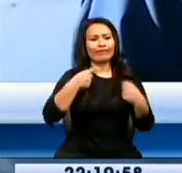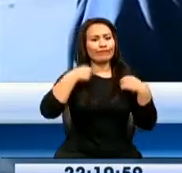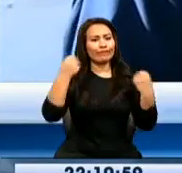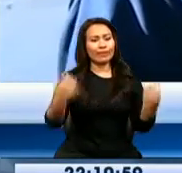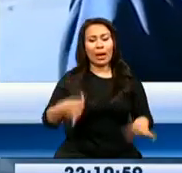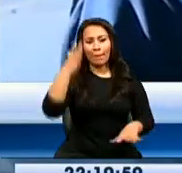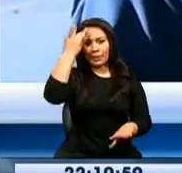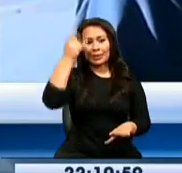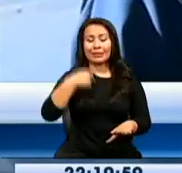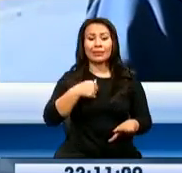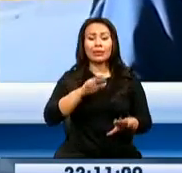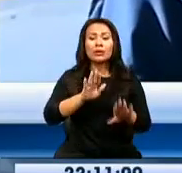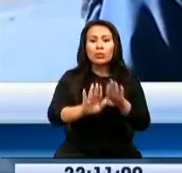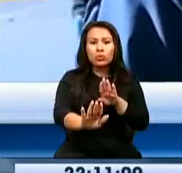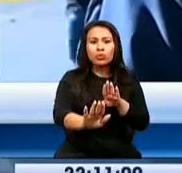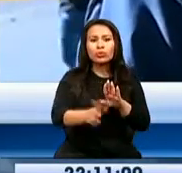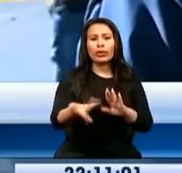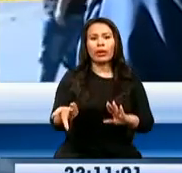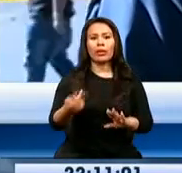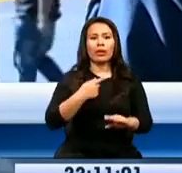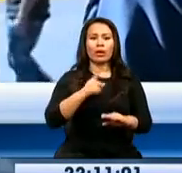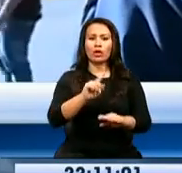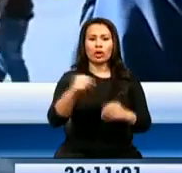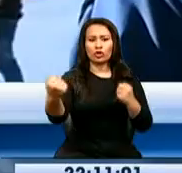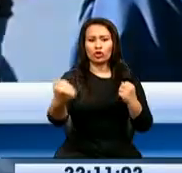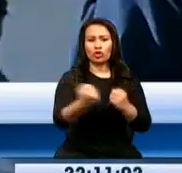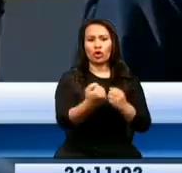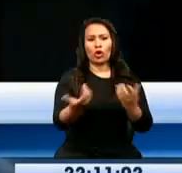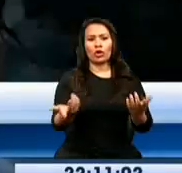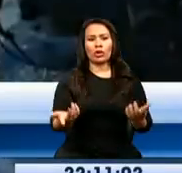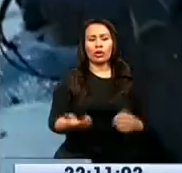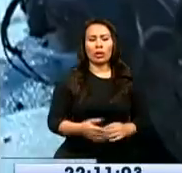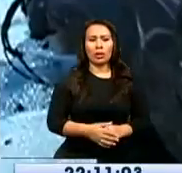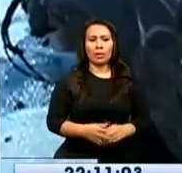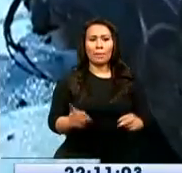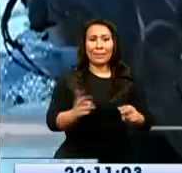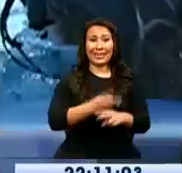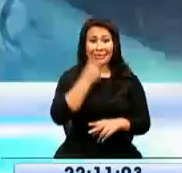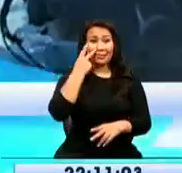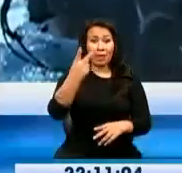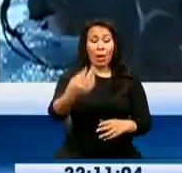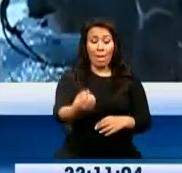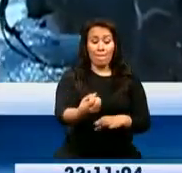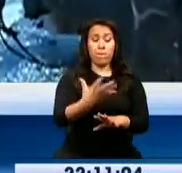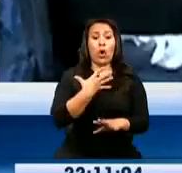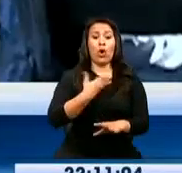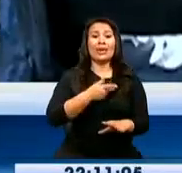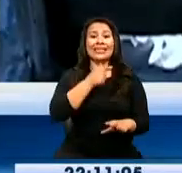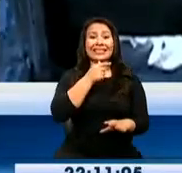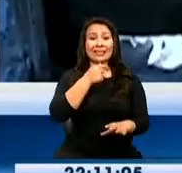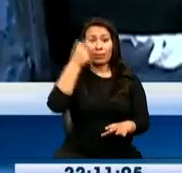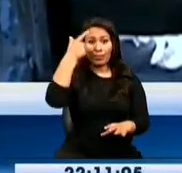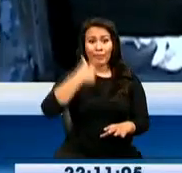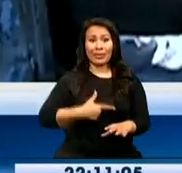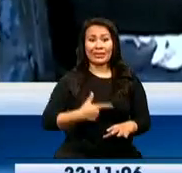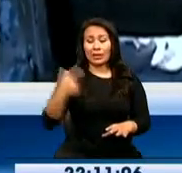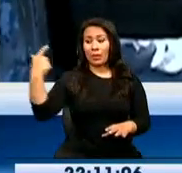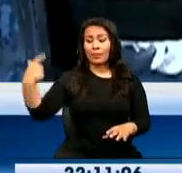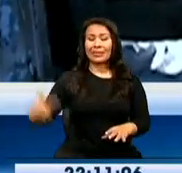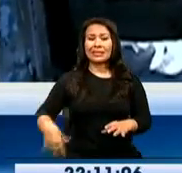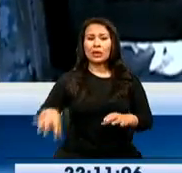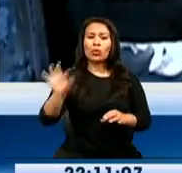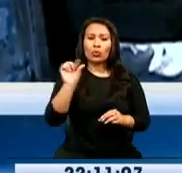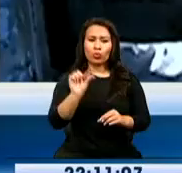el uno avanzaba a frenar y no era tan grave el accidente. El conductor y acompañante del vehículo afectado salieron con lesiones